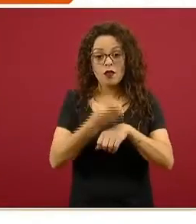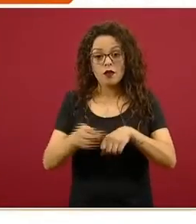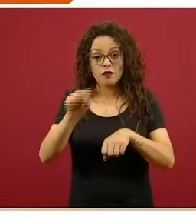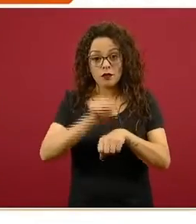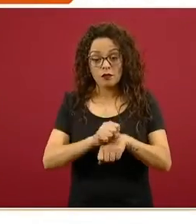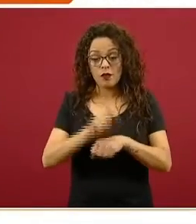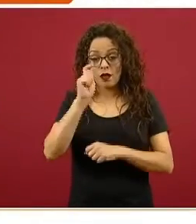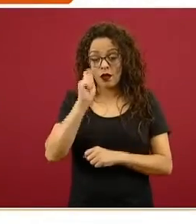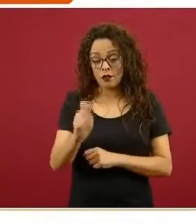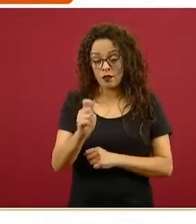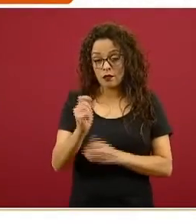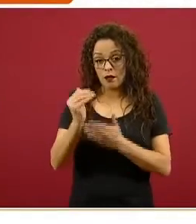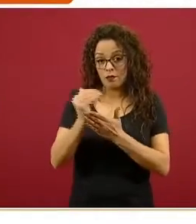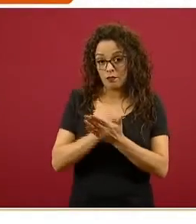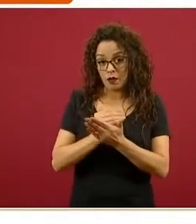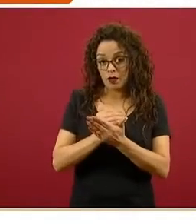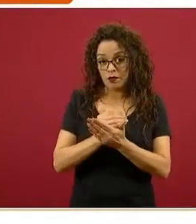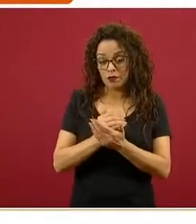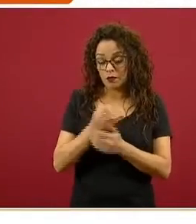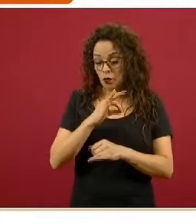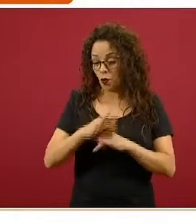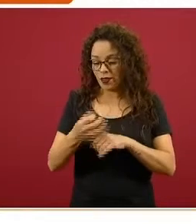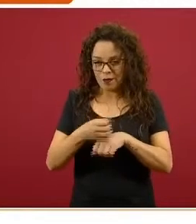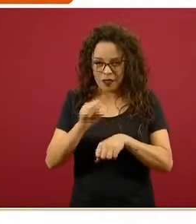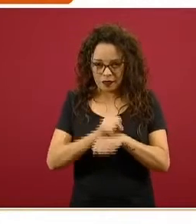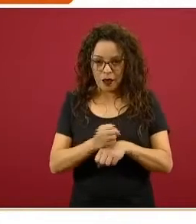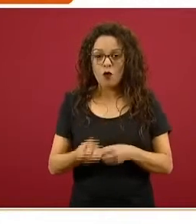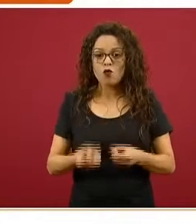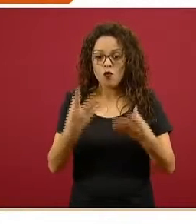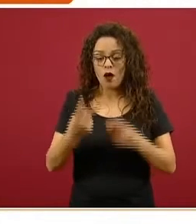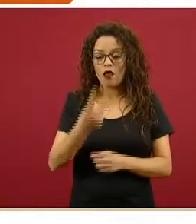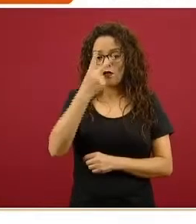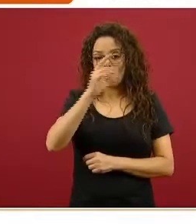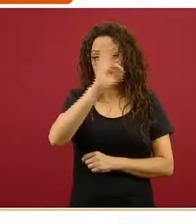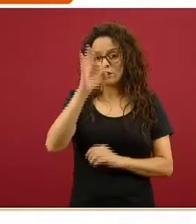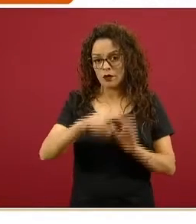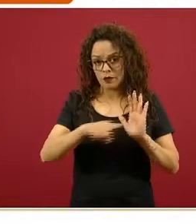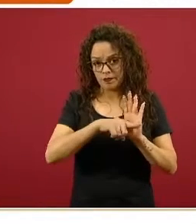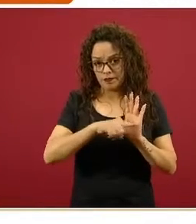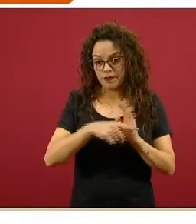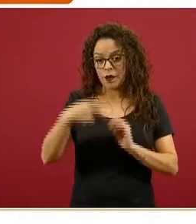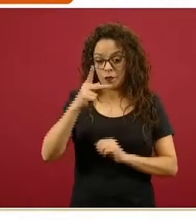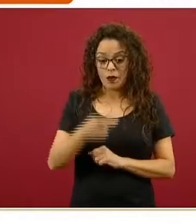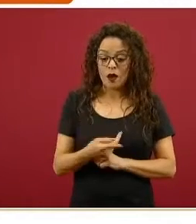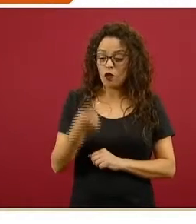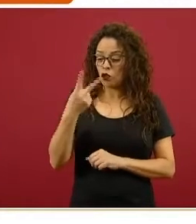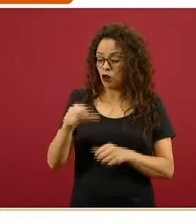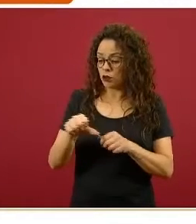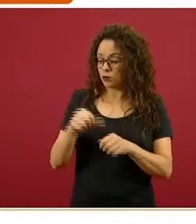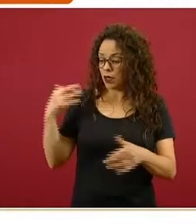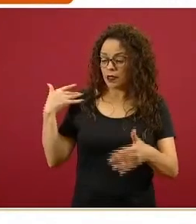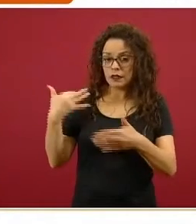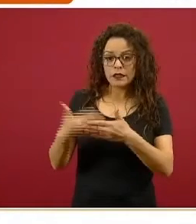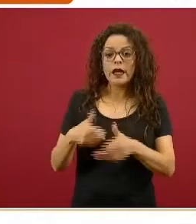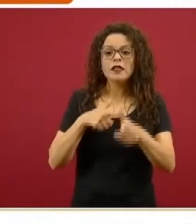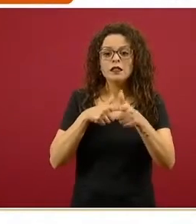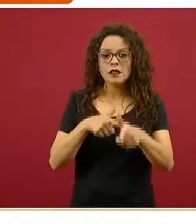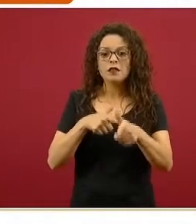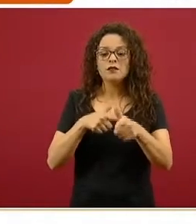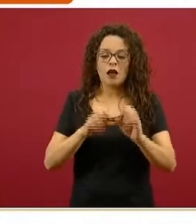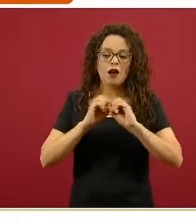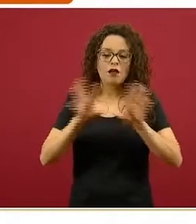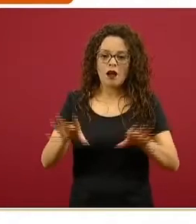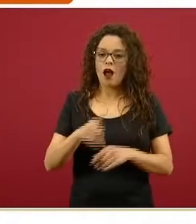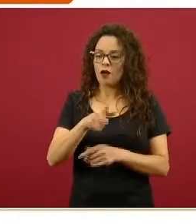un decremento de solamente el 2%, la tendencia que ha seguido desde las últimas dos meses pues ha sido un decremento franco,